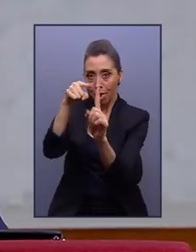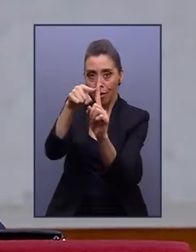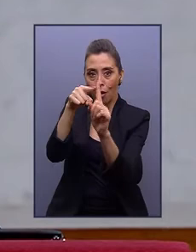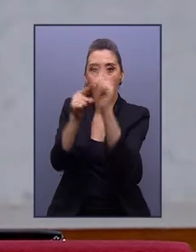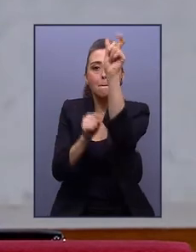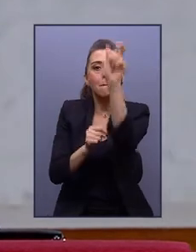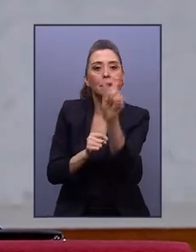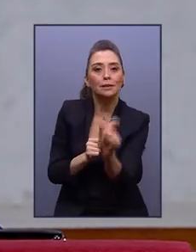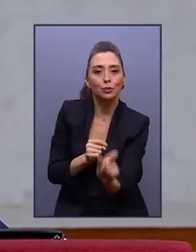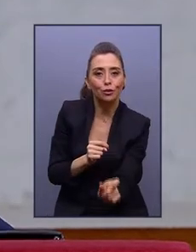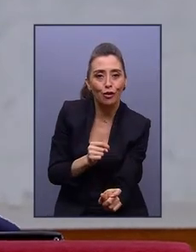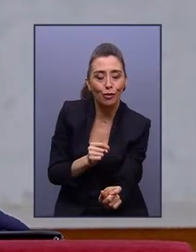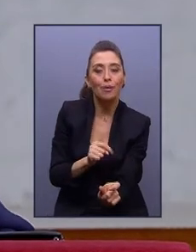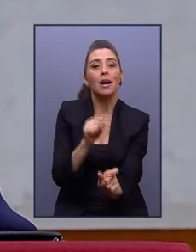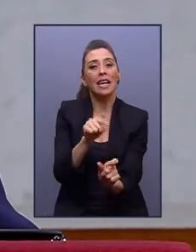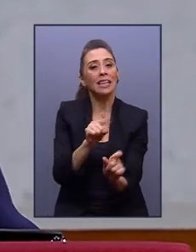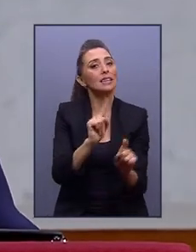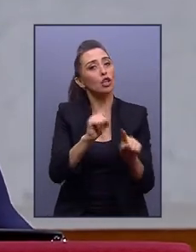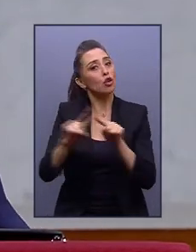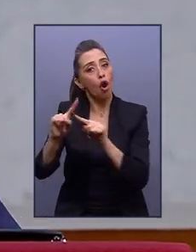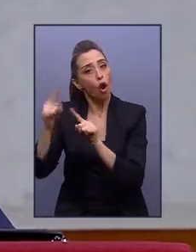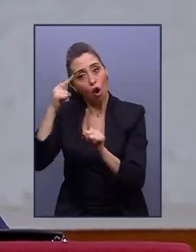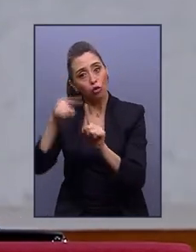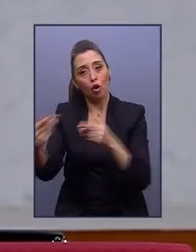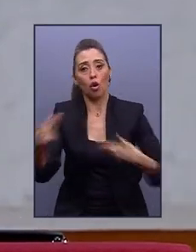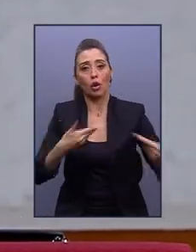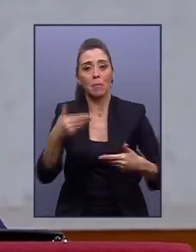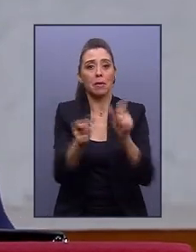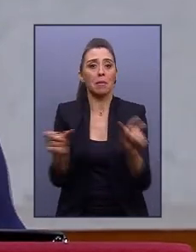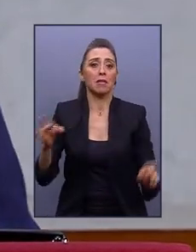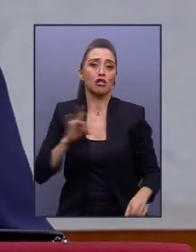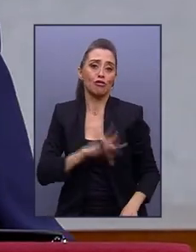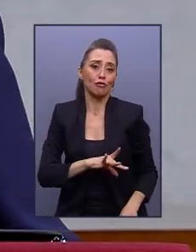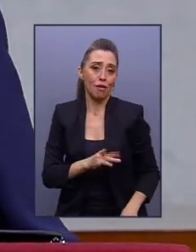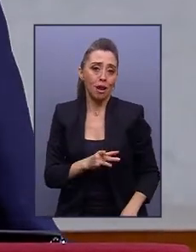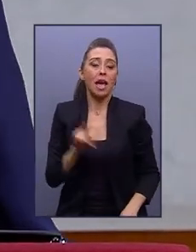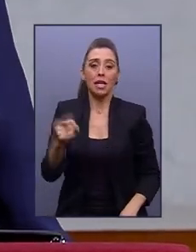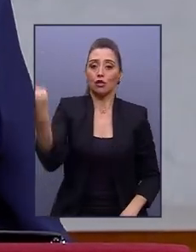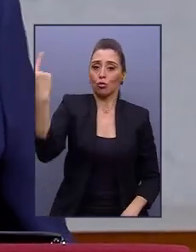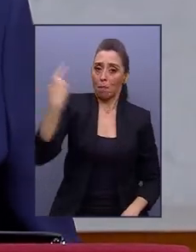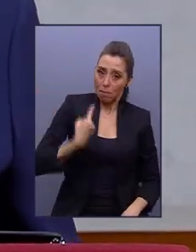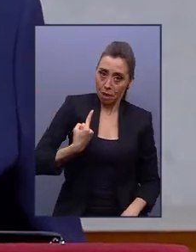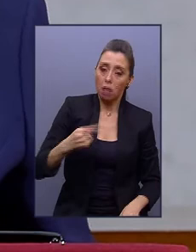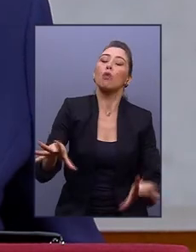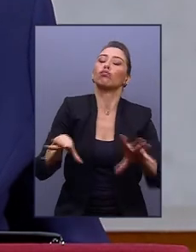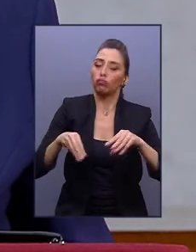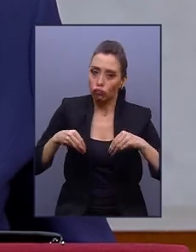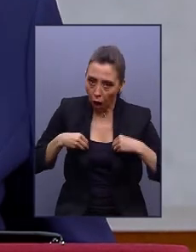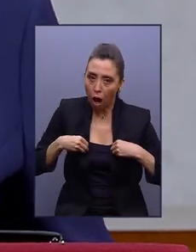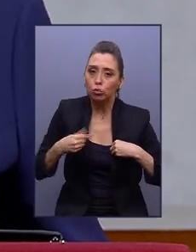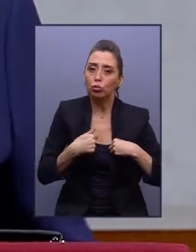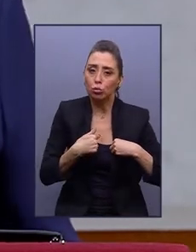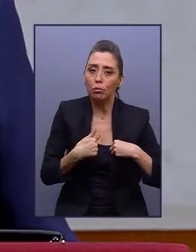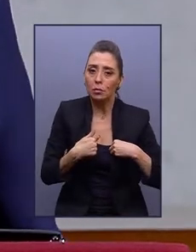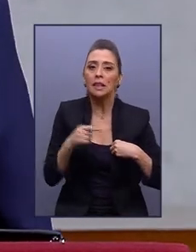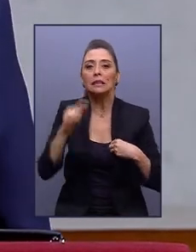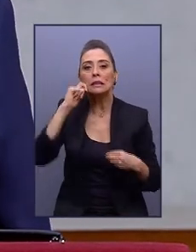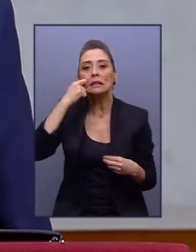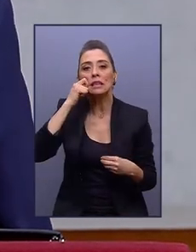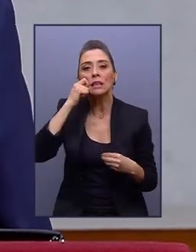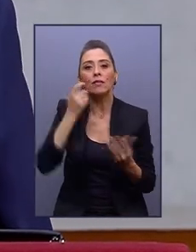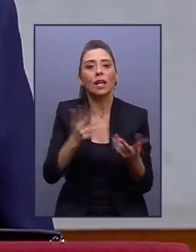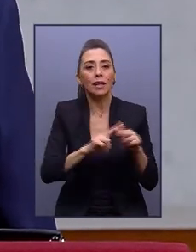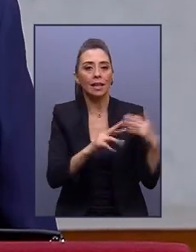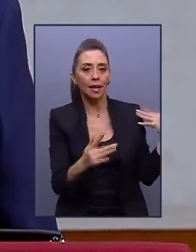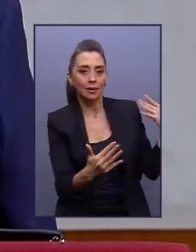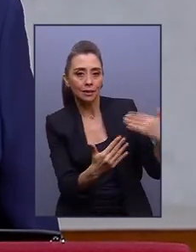lugar. Esa y no otra ha sido la demanda de Chile. Ese es el mandato que he asumido. Ese es el significado de lo que